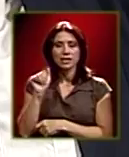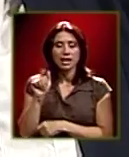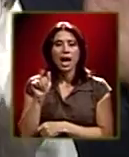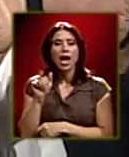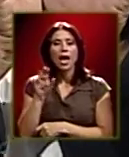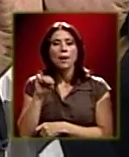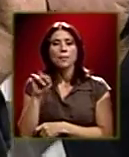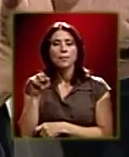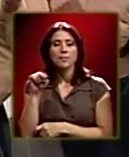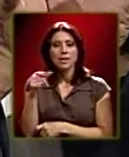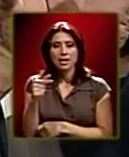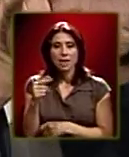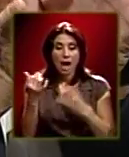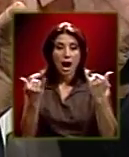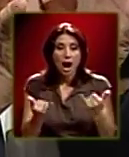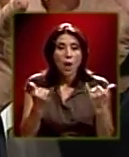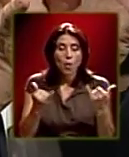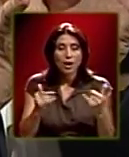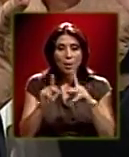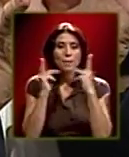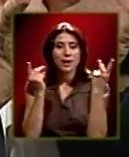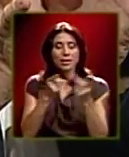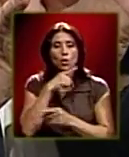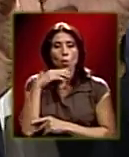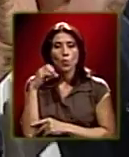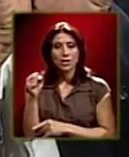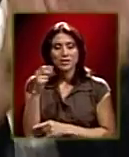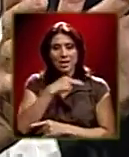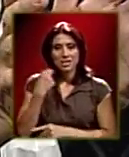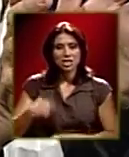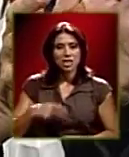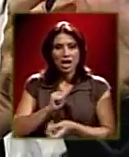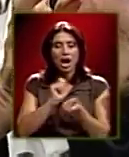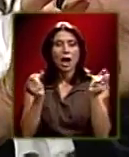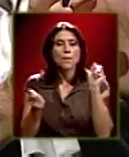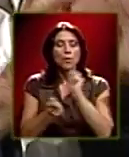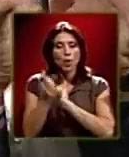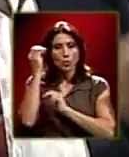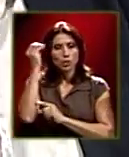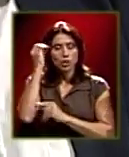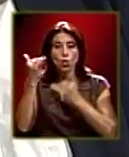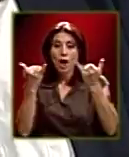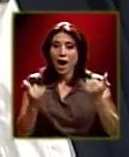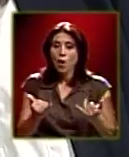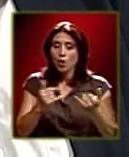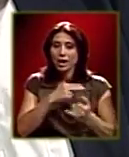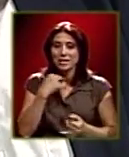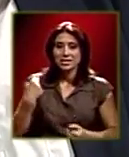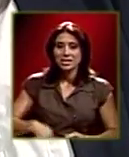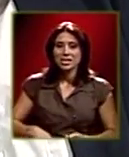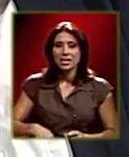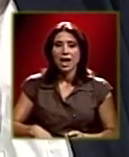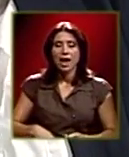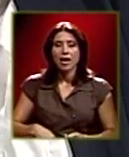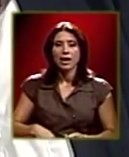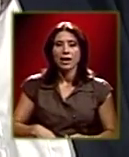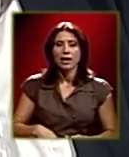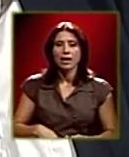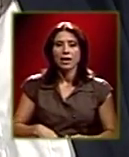de China el que cambió la posición, y ahora China se vuelve